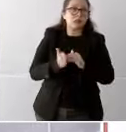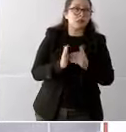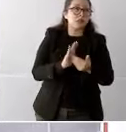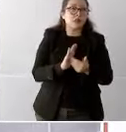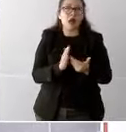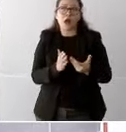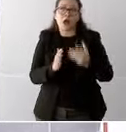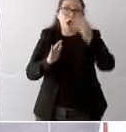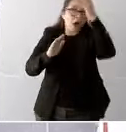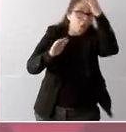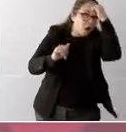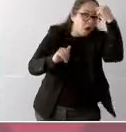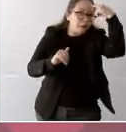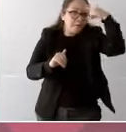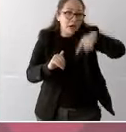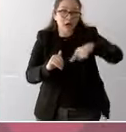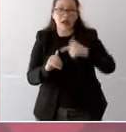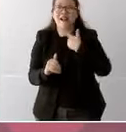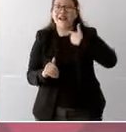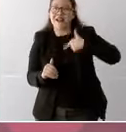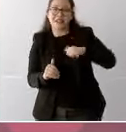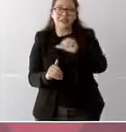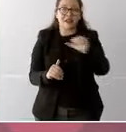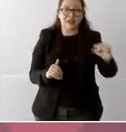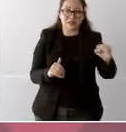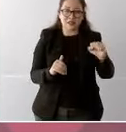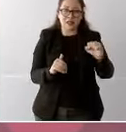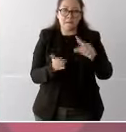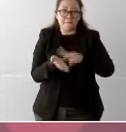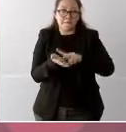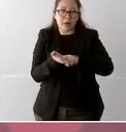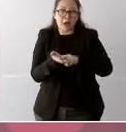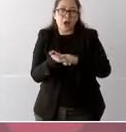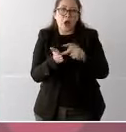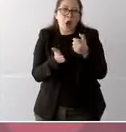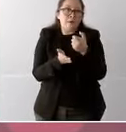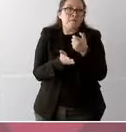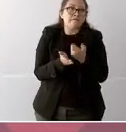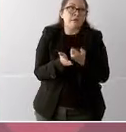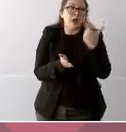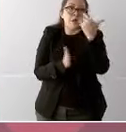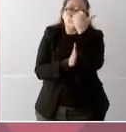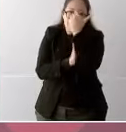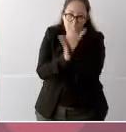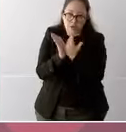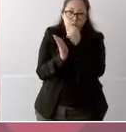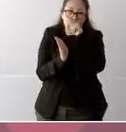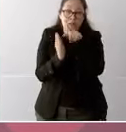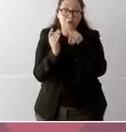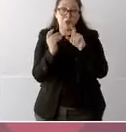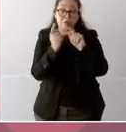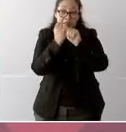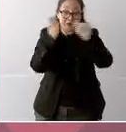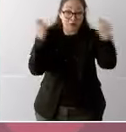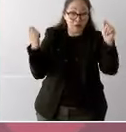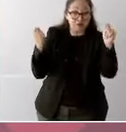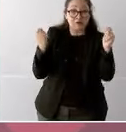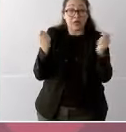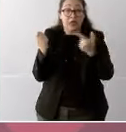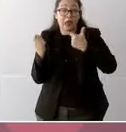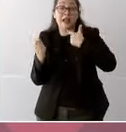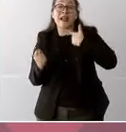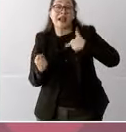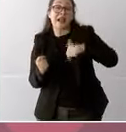costo del gas y para bajar el costo del transporte del gas,